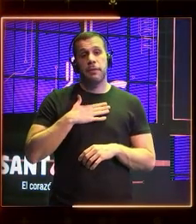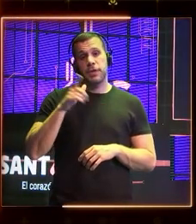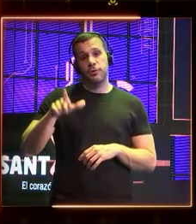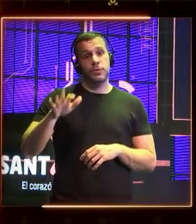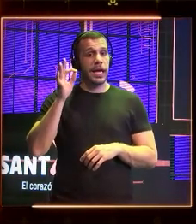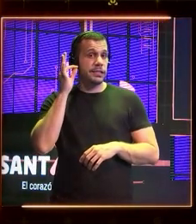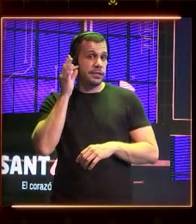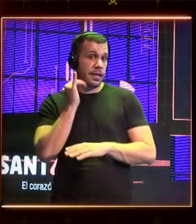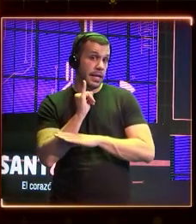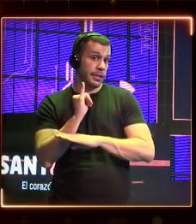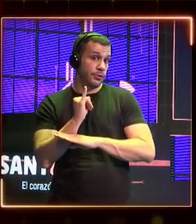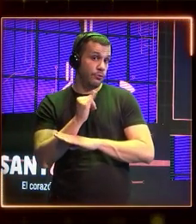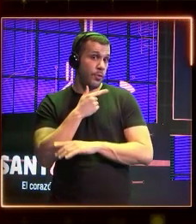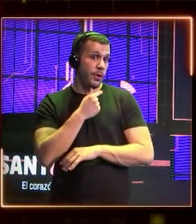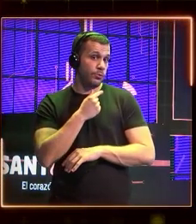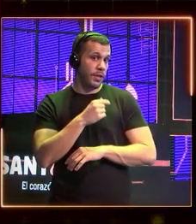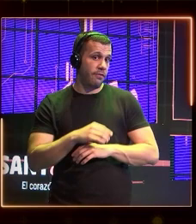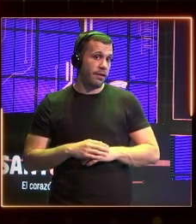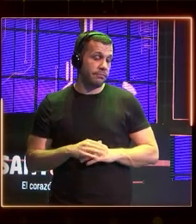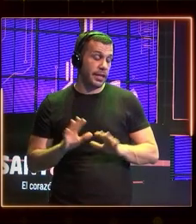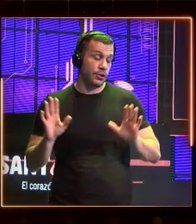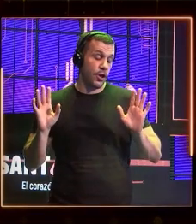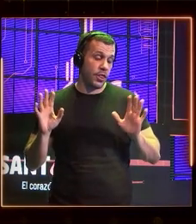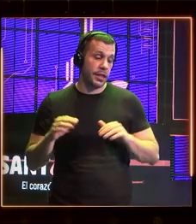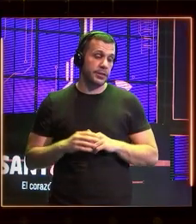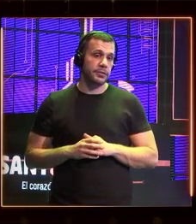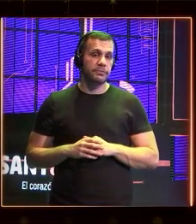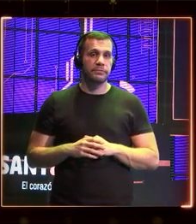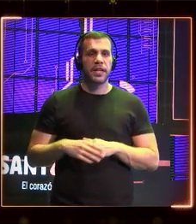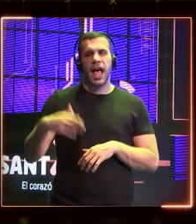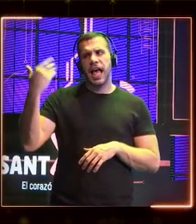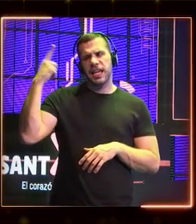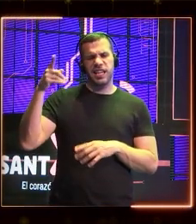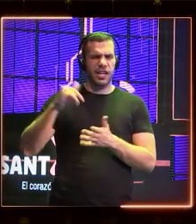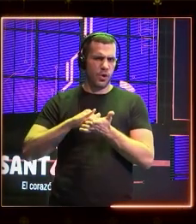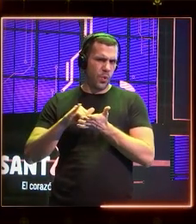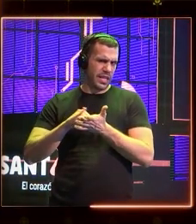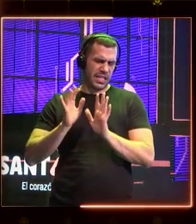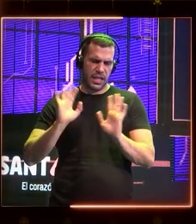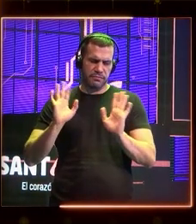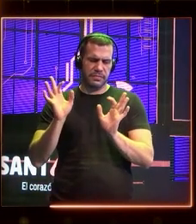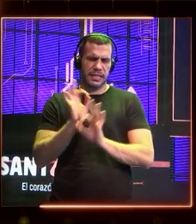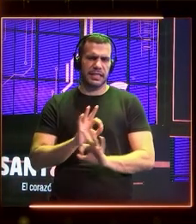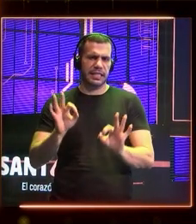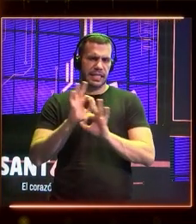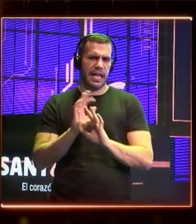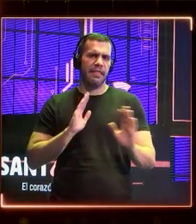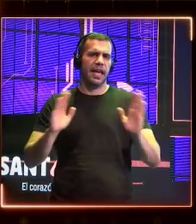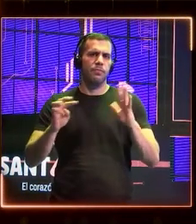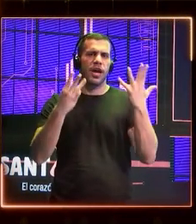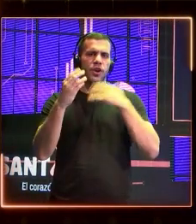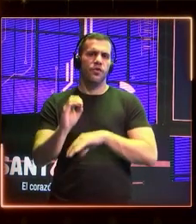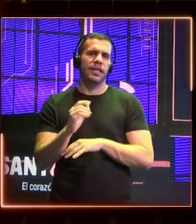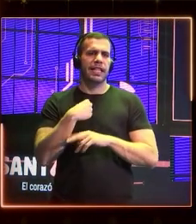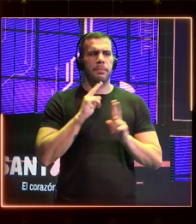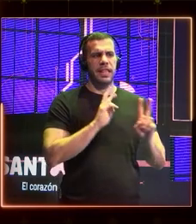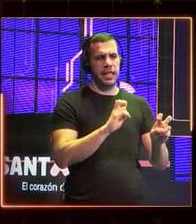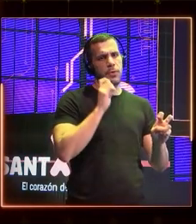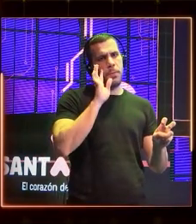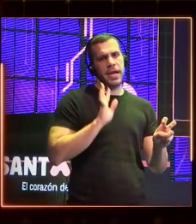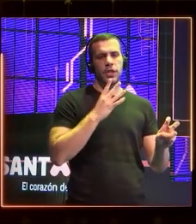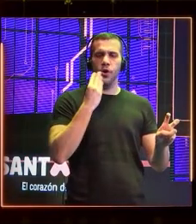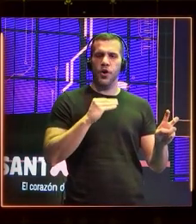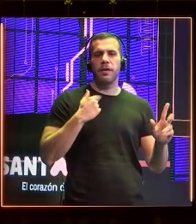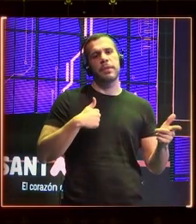el instituto entonces En aquel momento no había Whatsapp ni nada estamos hablando al principio de los 90 parezco muy joven pero tengo 46